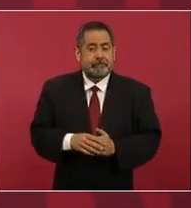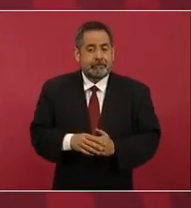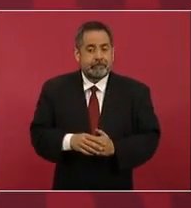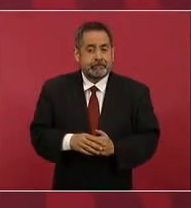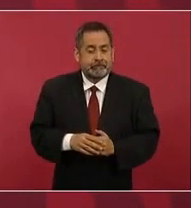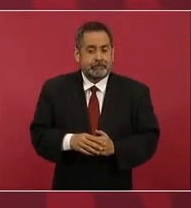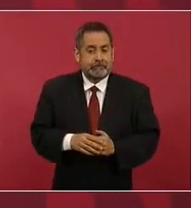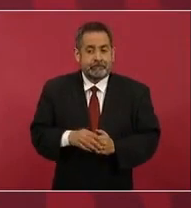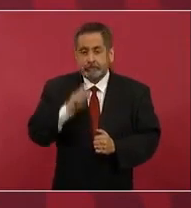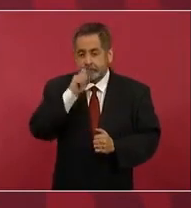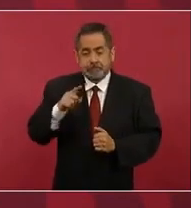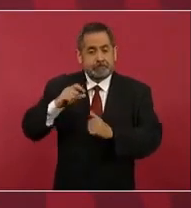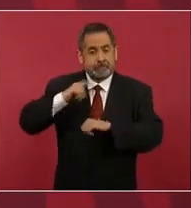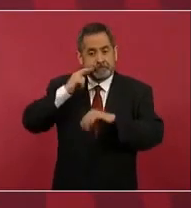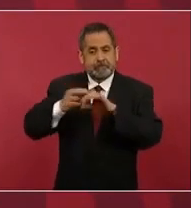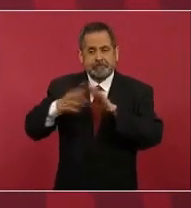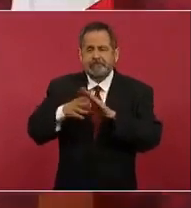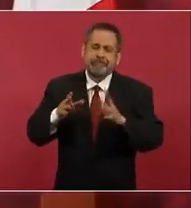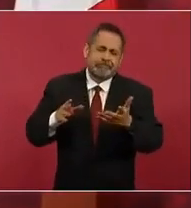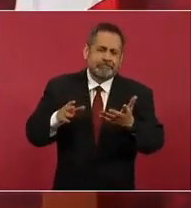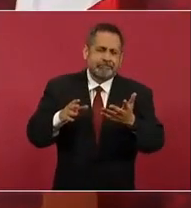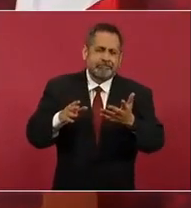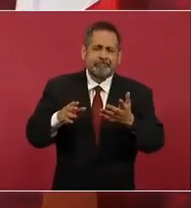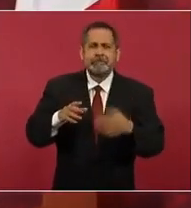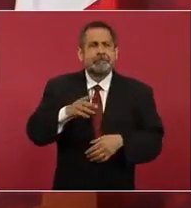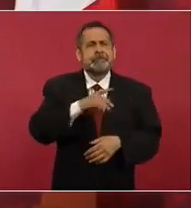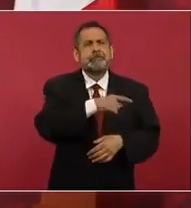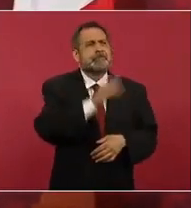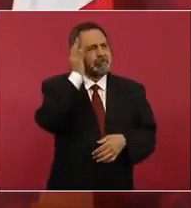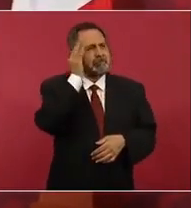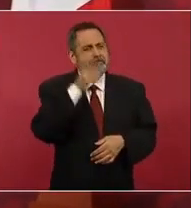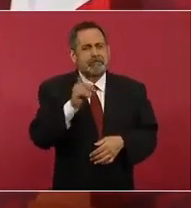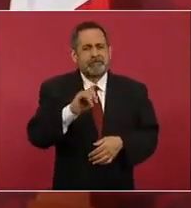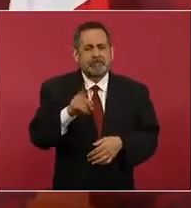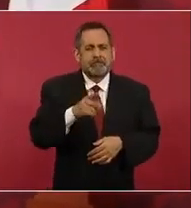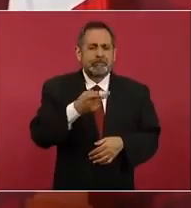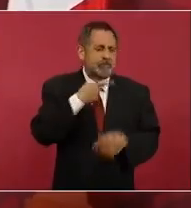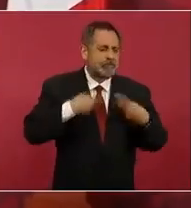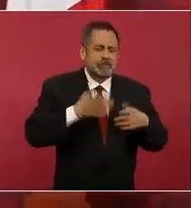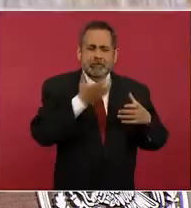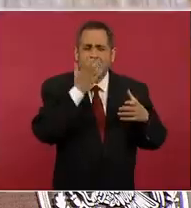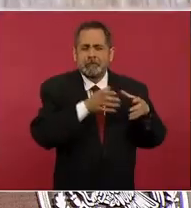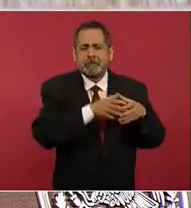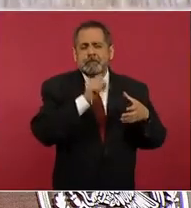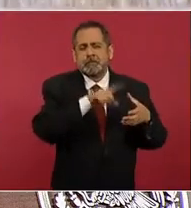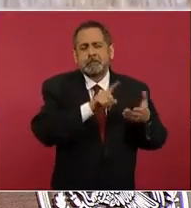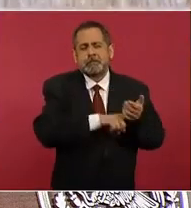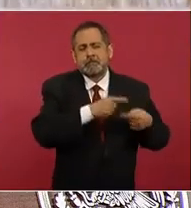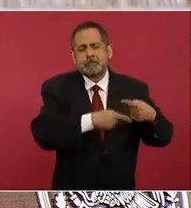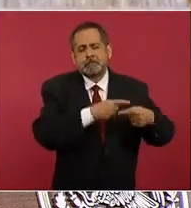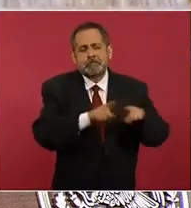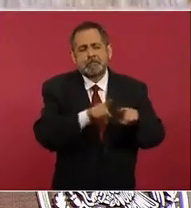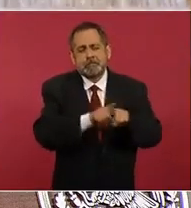los voceros no voceros, sino los conservadores, pues,